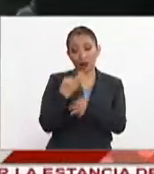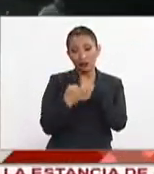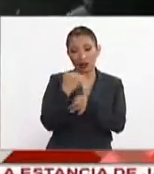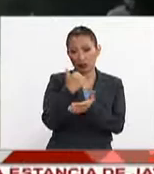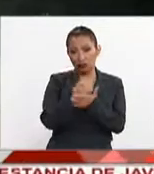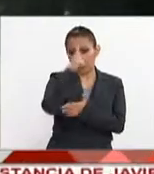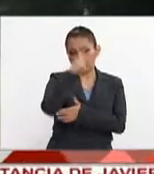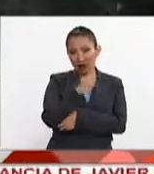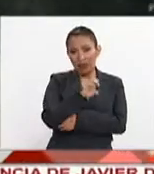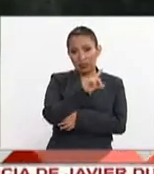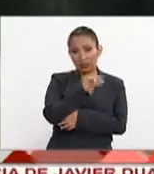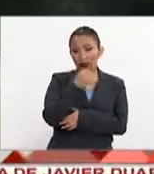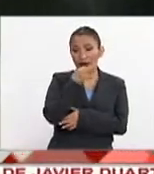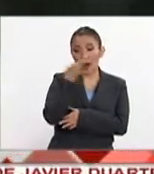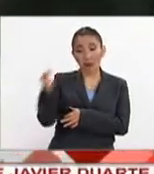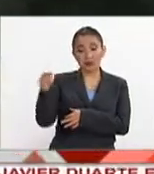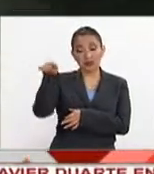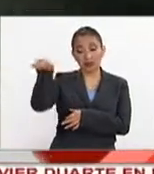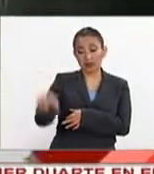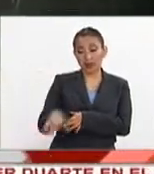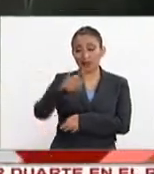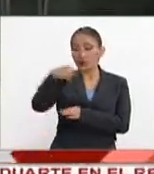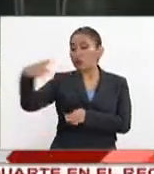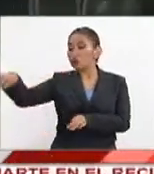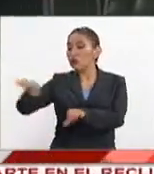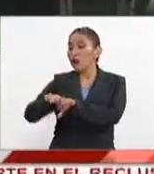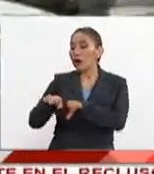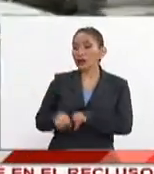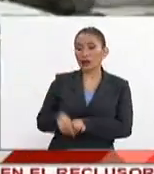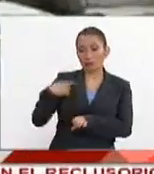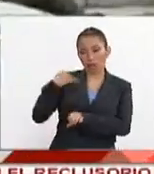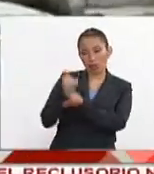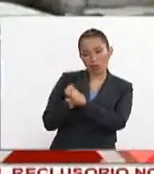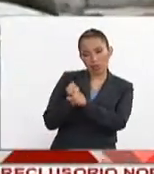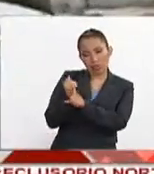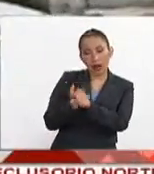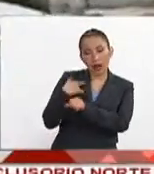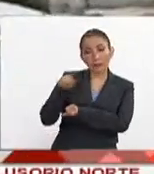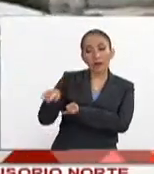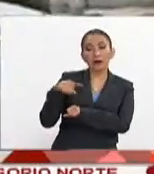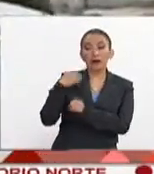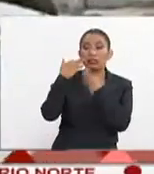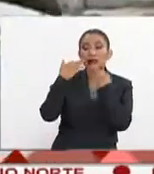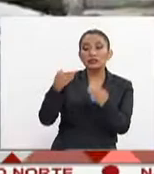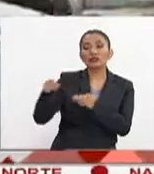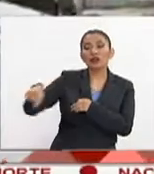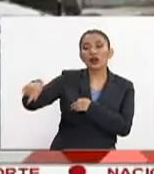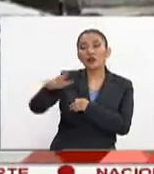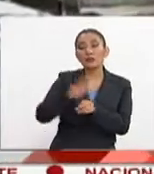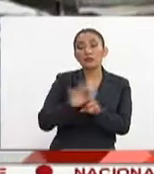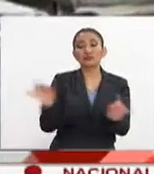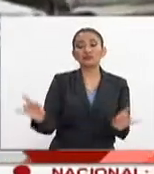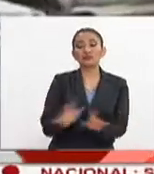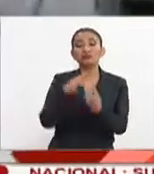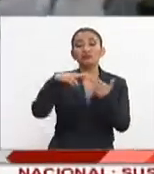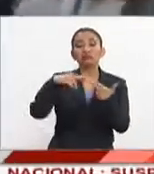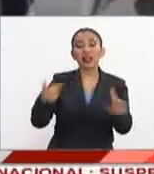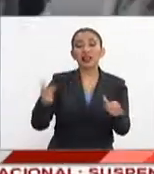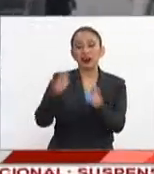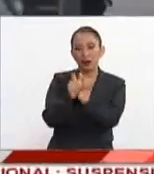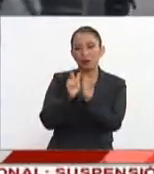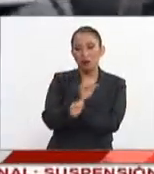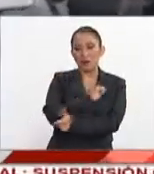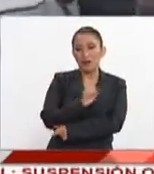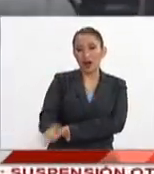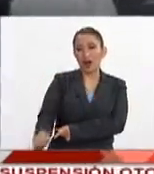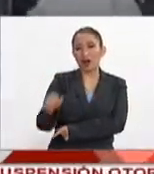Ciudad de México, Edmundo Garrido, informó que él y todo su personal están bajo investigación en calidad de testigos por posibles nexos con el